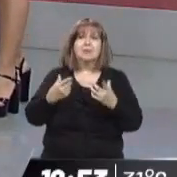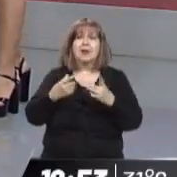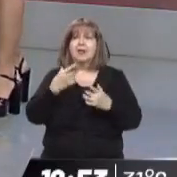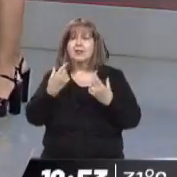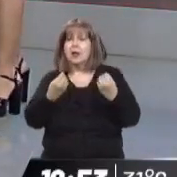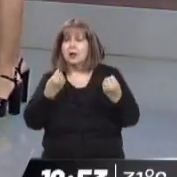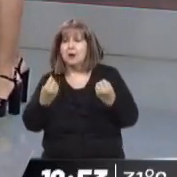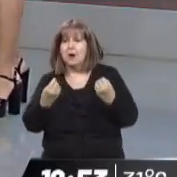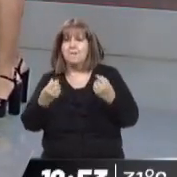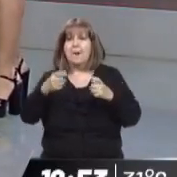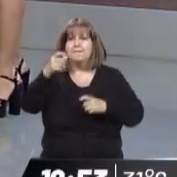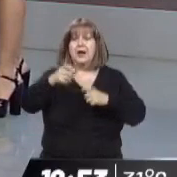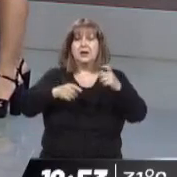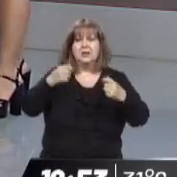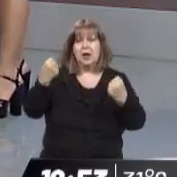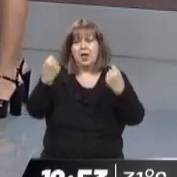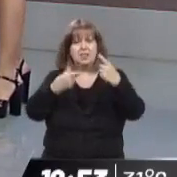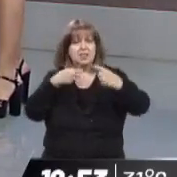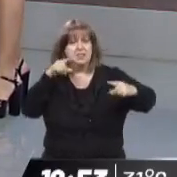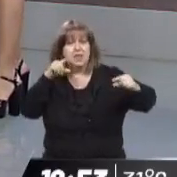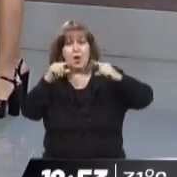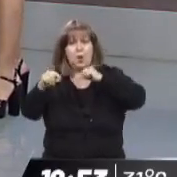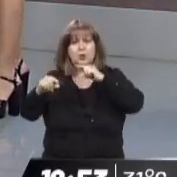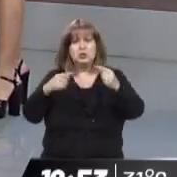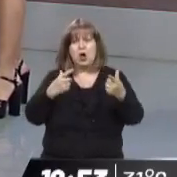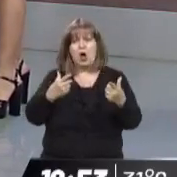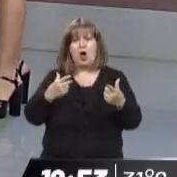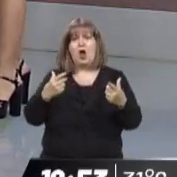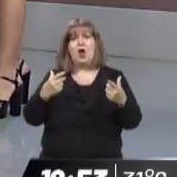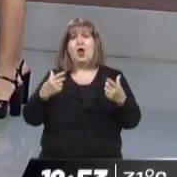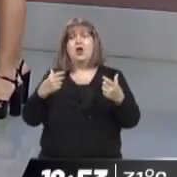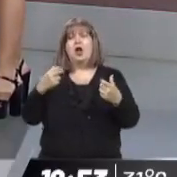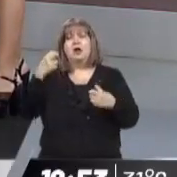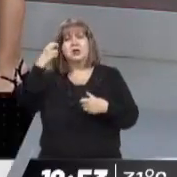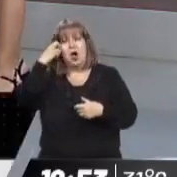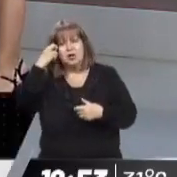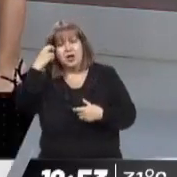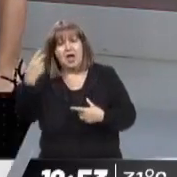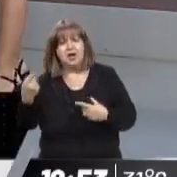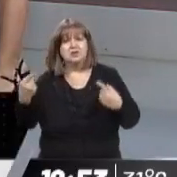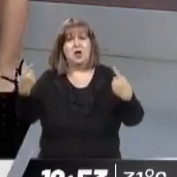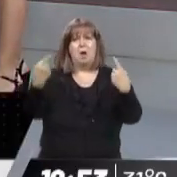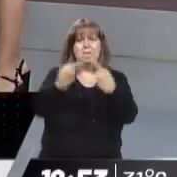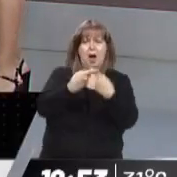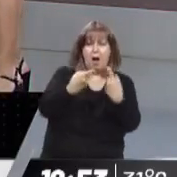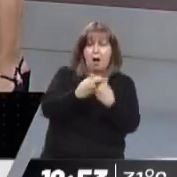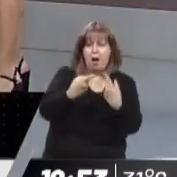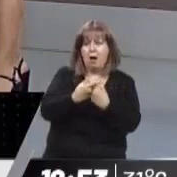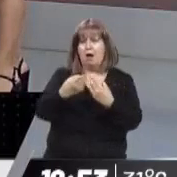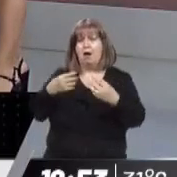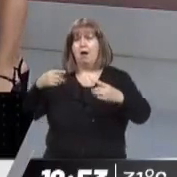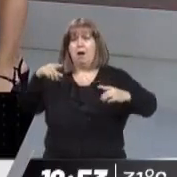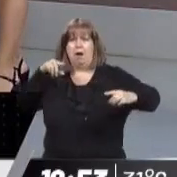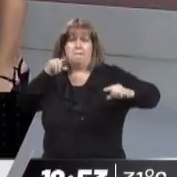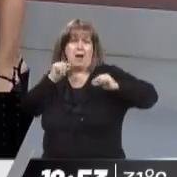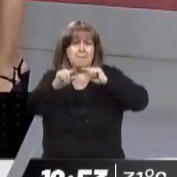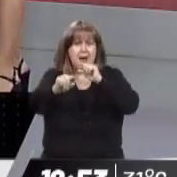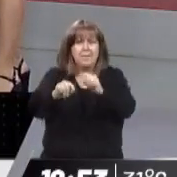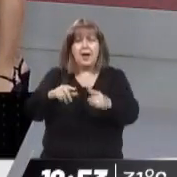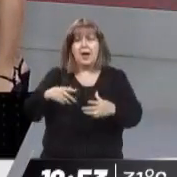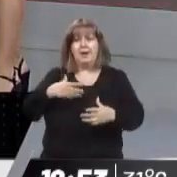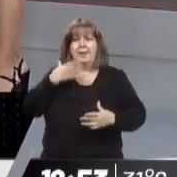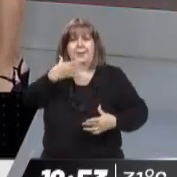entre todas las personas que uno dice, a ver, son nuestros legisladores, ¿no? Claro. Son los referentes, son quienes están en nombre del pueblo. Nosotros no nos